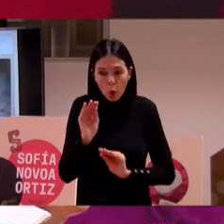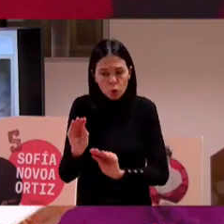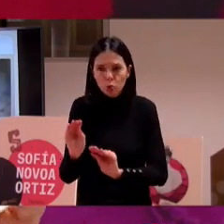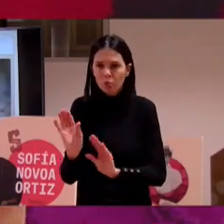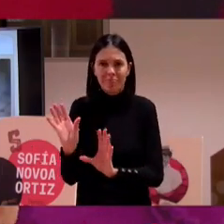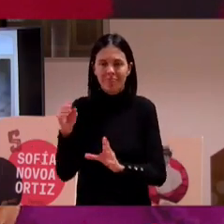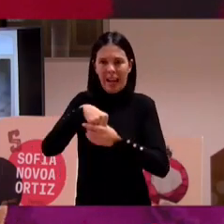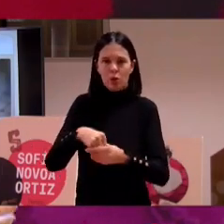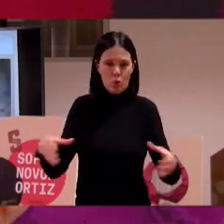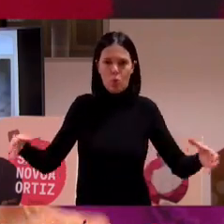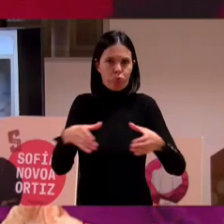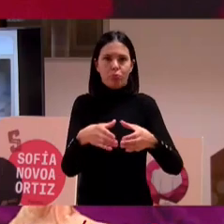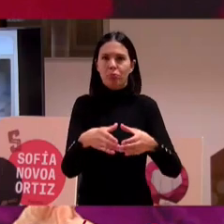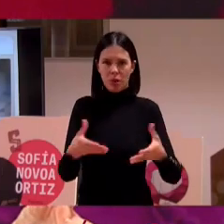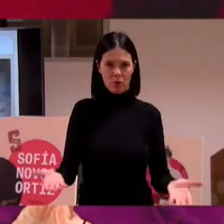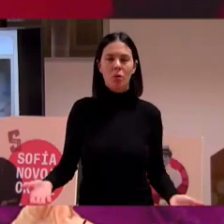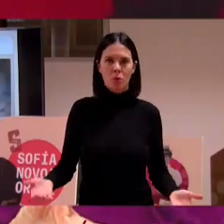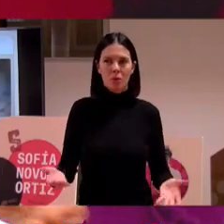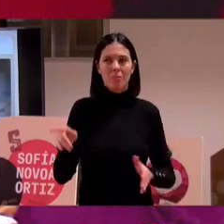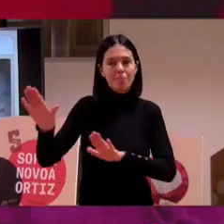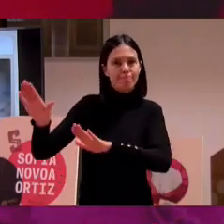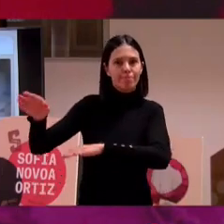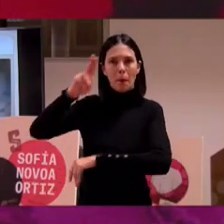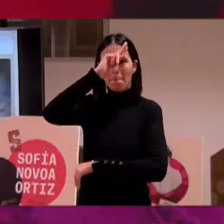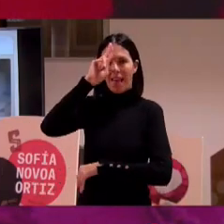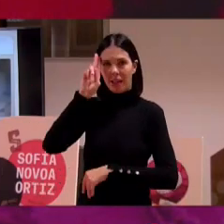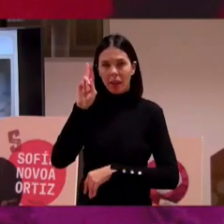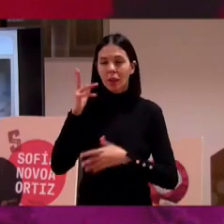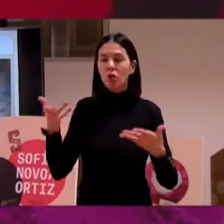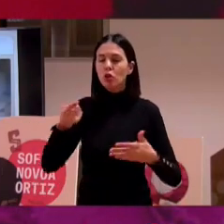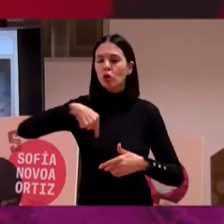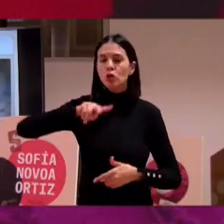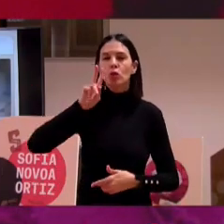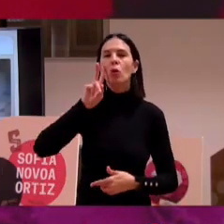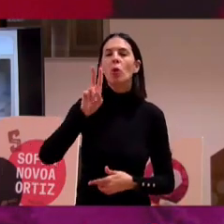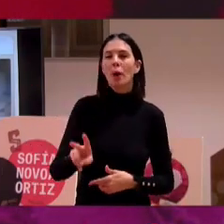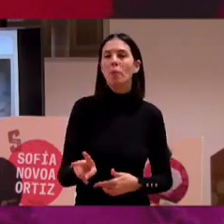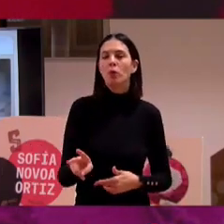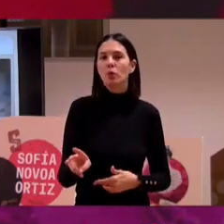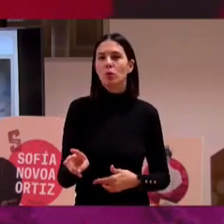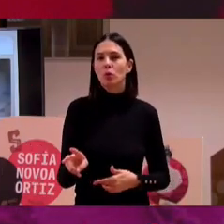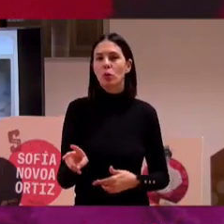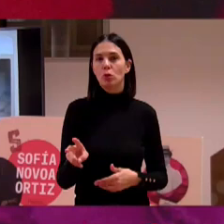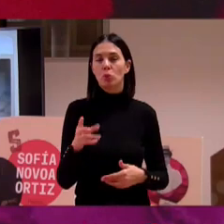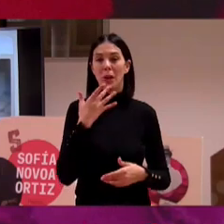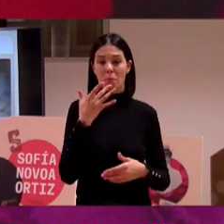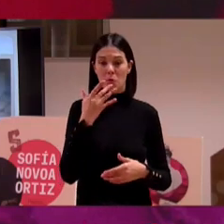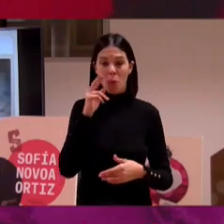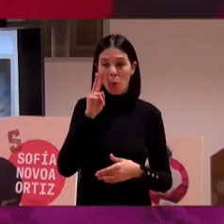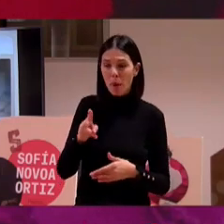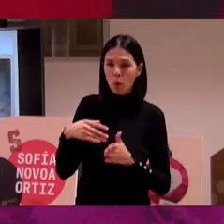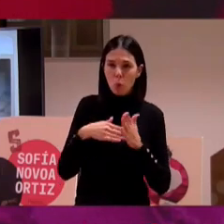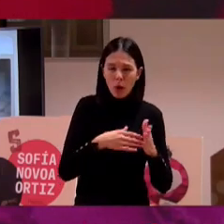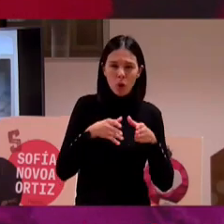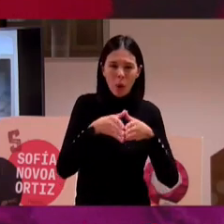todo, está en Madrid. E cando vemos o barco aí que está, non está